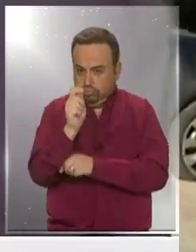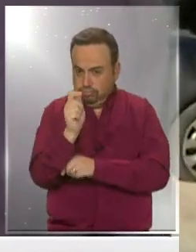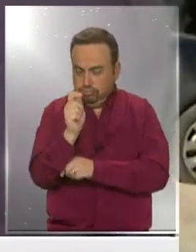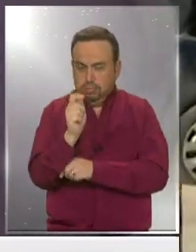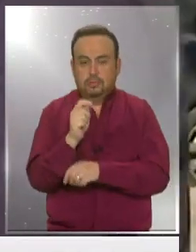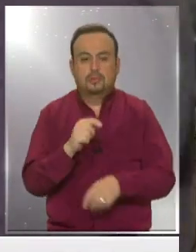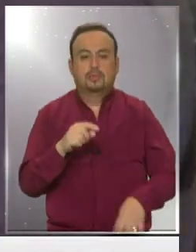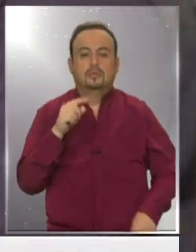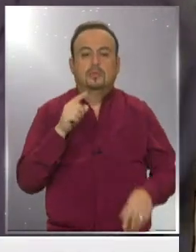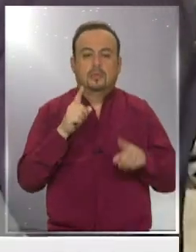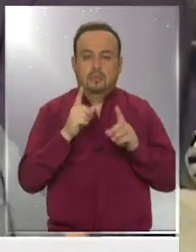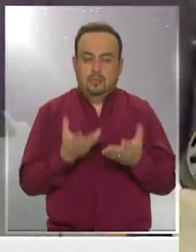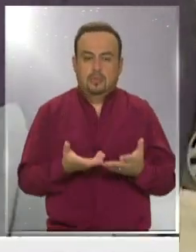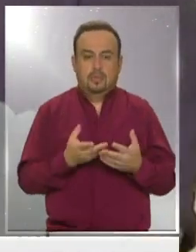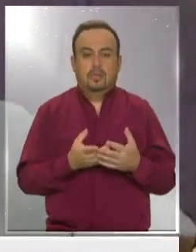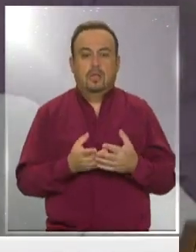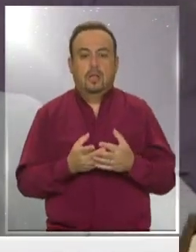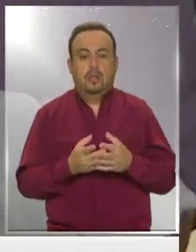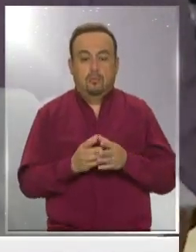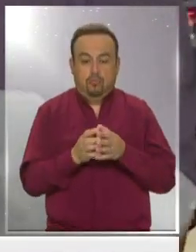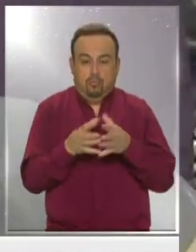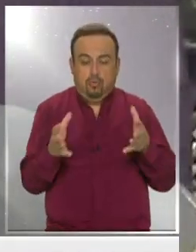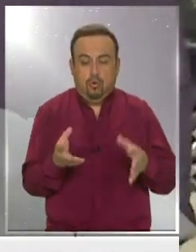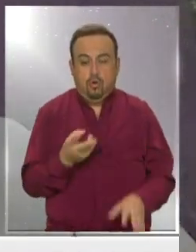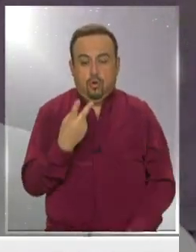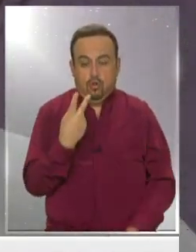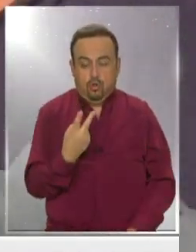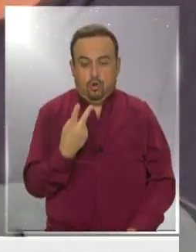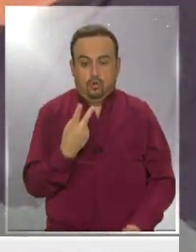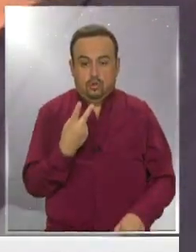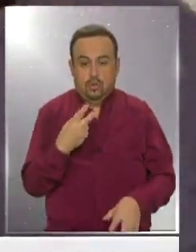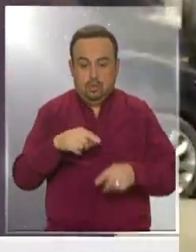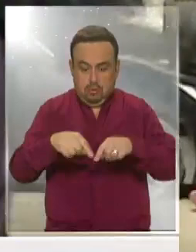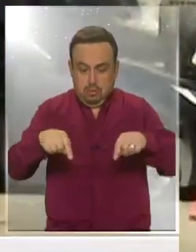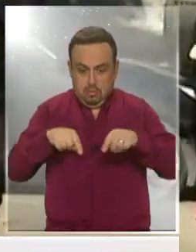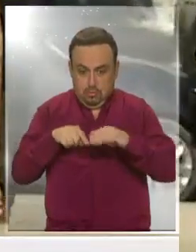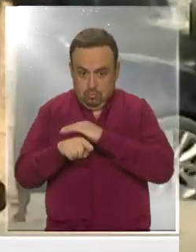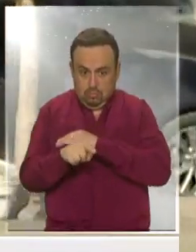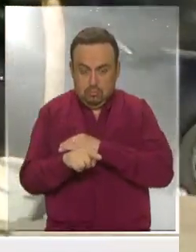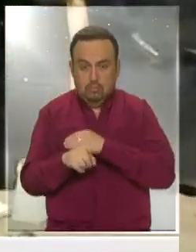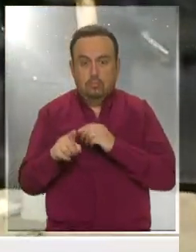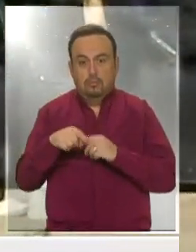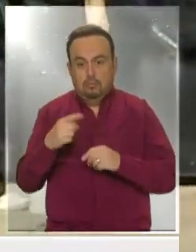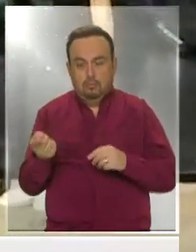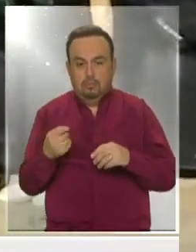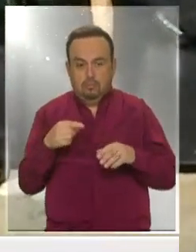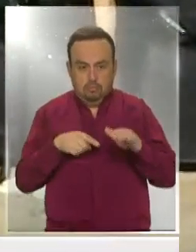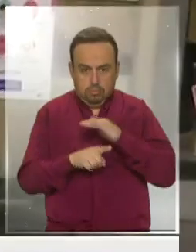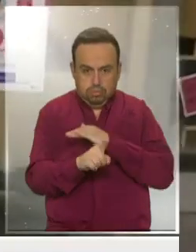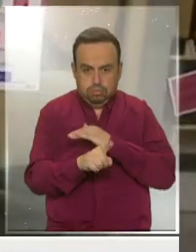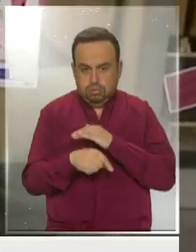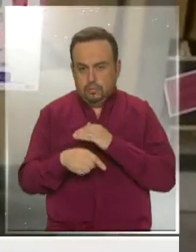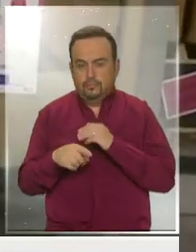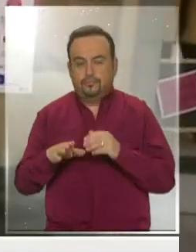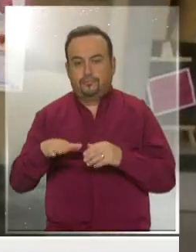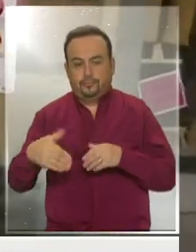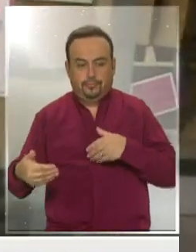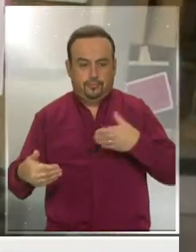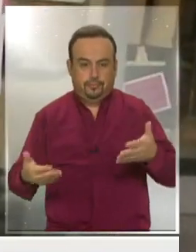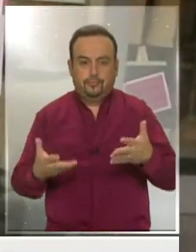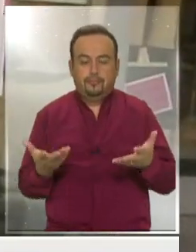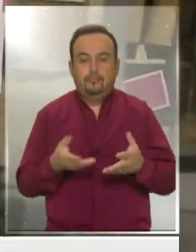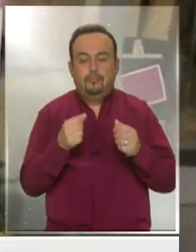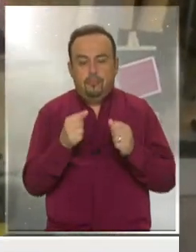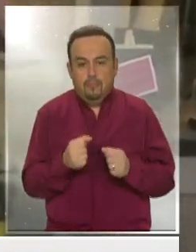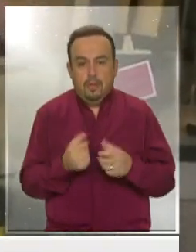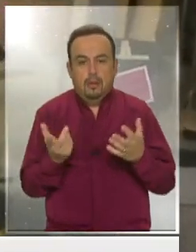un tiempo, que no ingresen de más de dos a las tiendas, algunos sencillamente puedan hacerlo desde afuera de los locales para